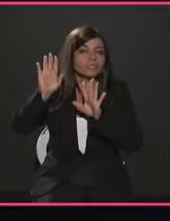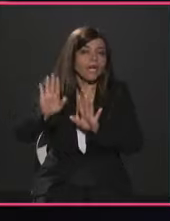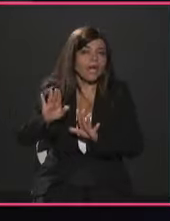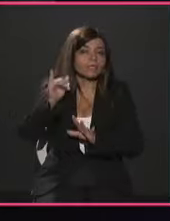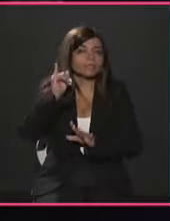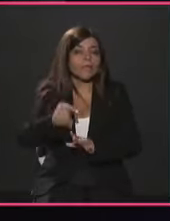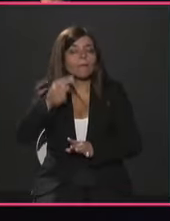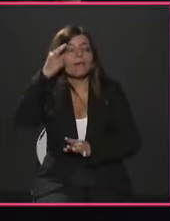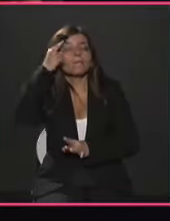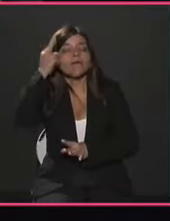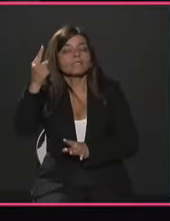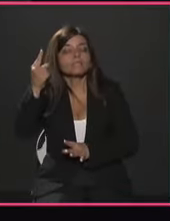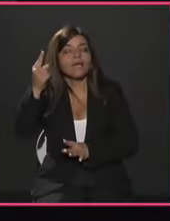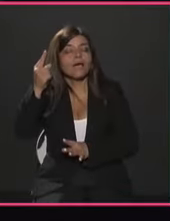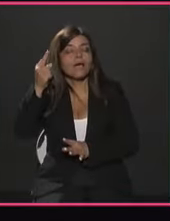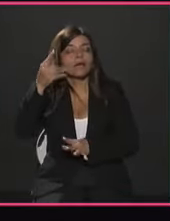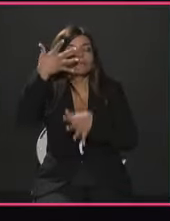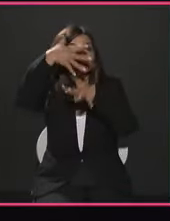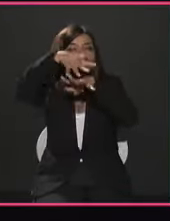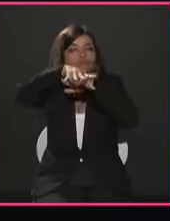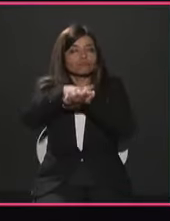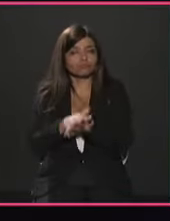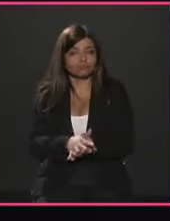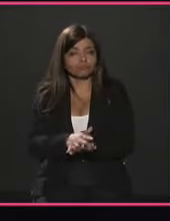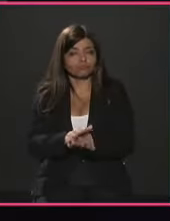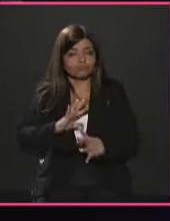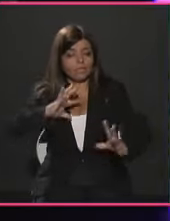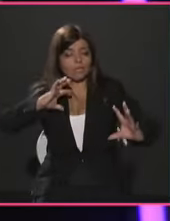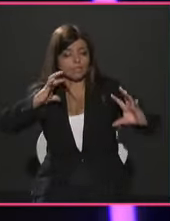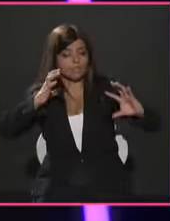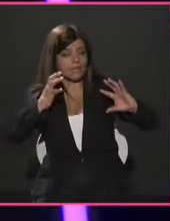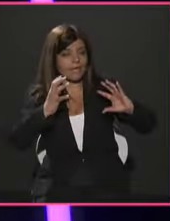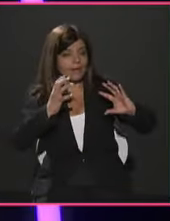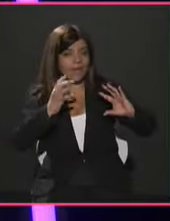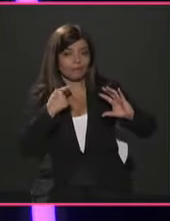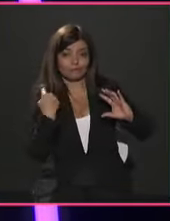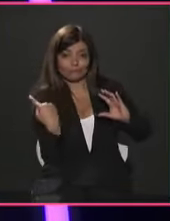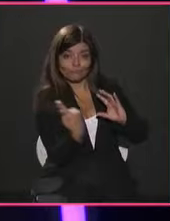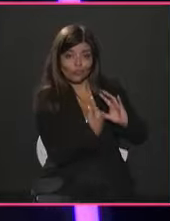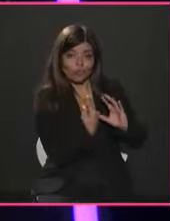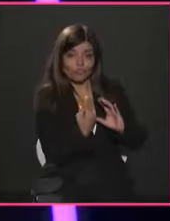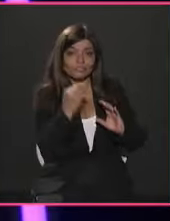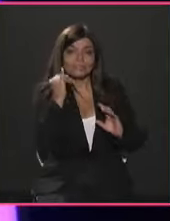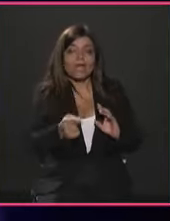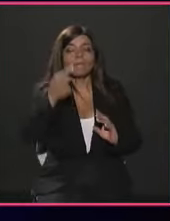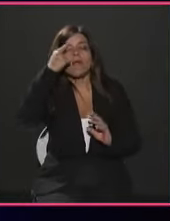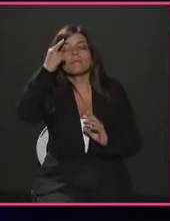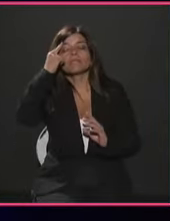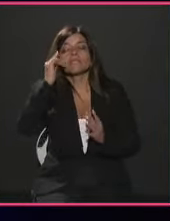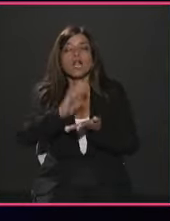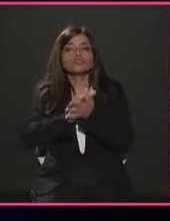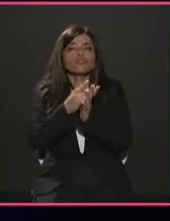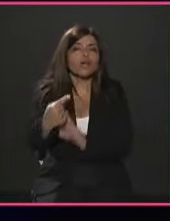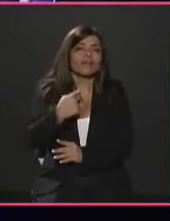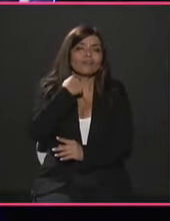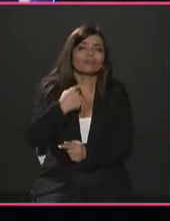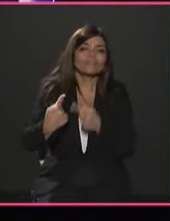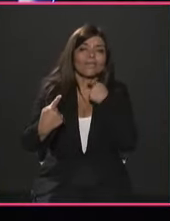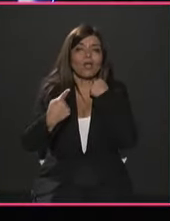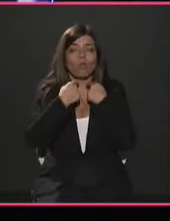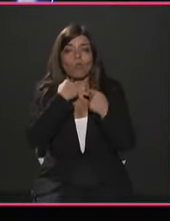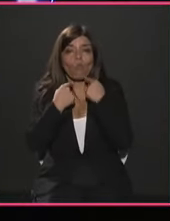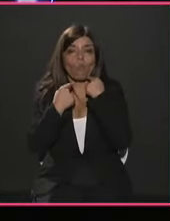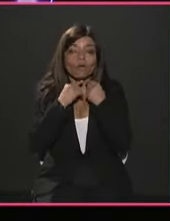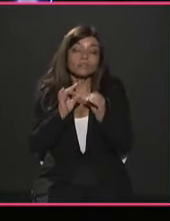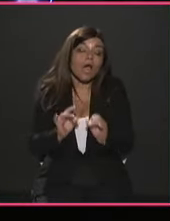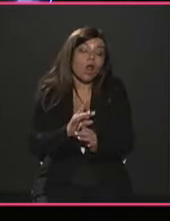siempre tenemos que pensar de manera holística en cuanto a nuestro planeta completo y siempre pensar sobre todas las consecuencias que